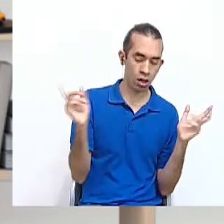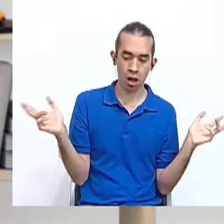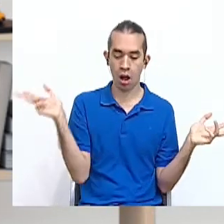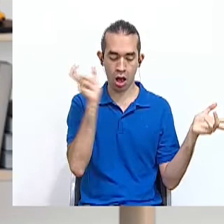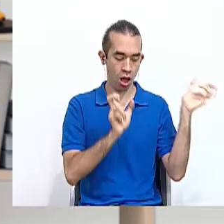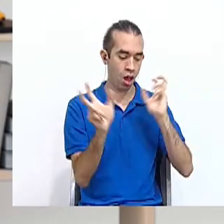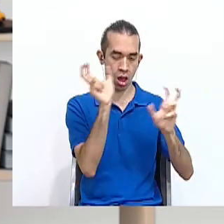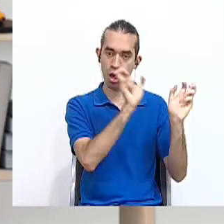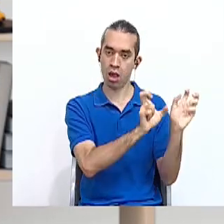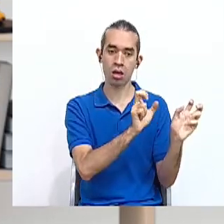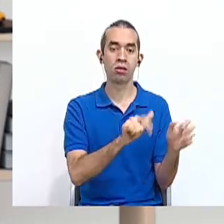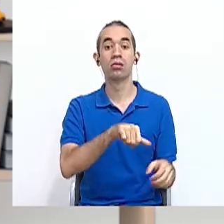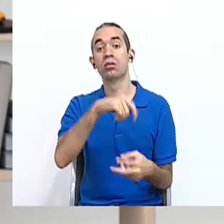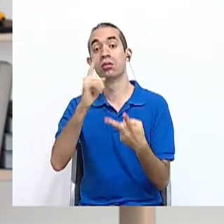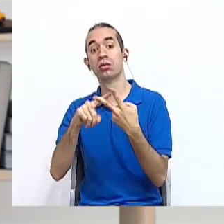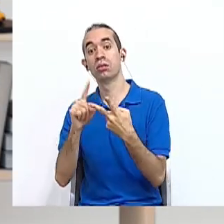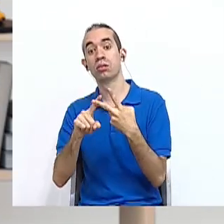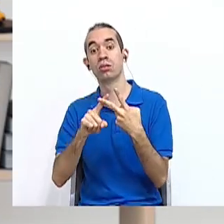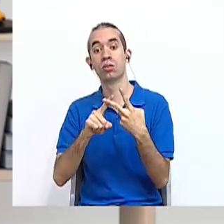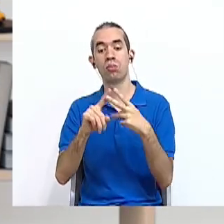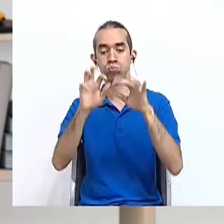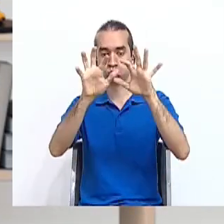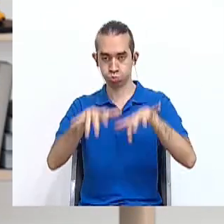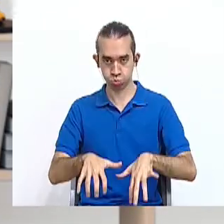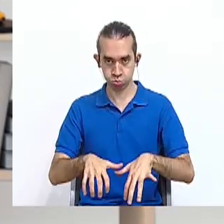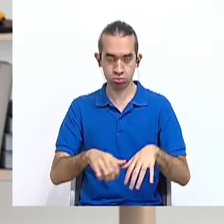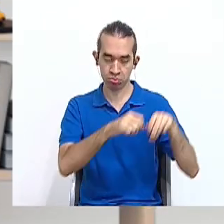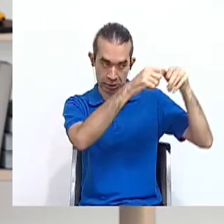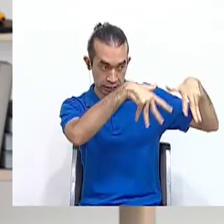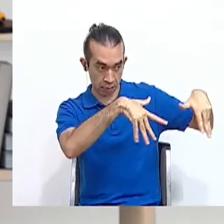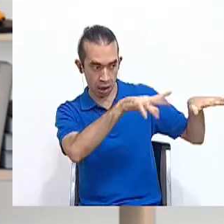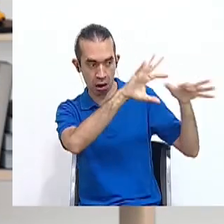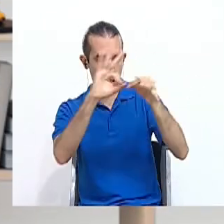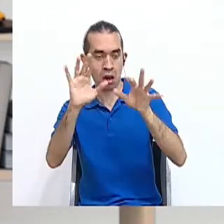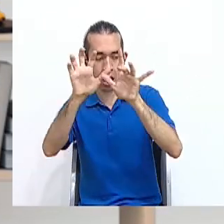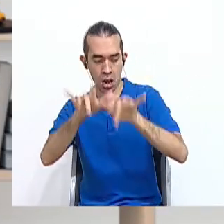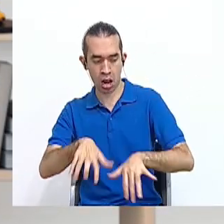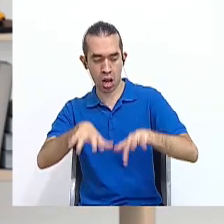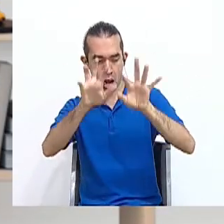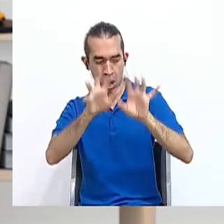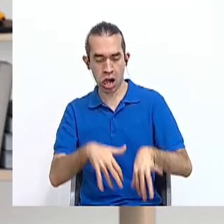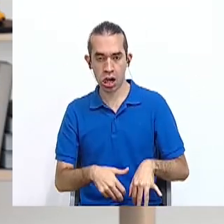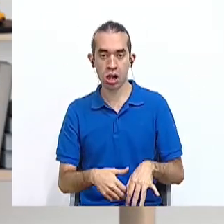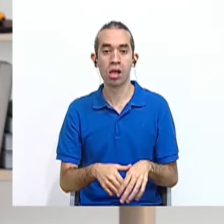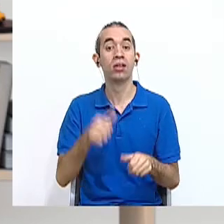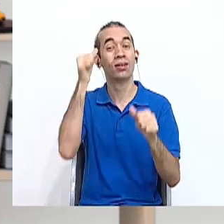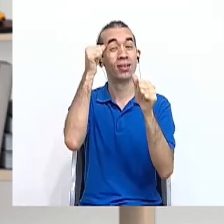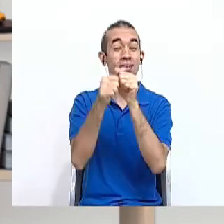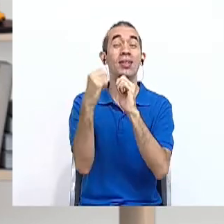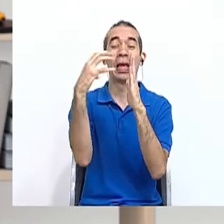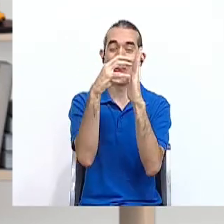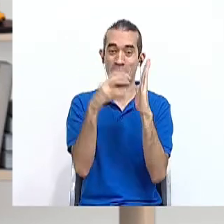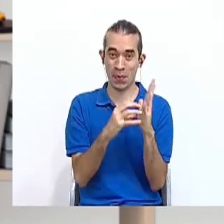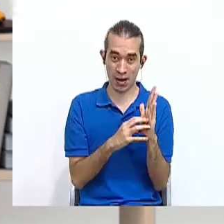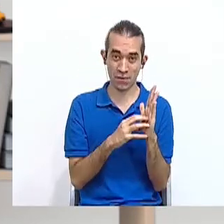2, textualización. Ya tengo mi esquema y empiezo a escribir el texto. Recuerden, los párrafos componen apartados. ¿Cuáles son